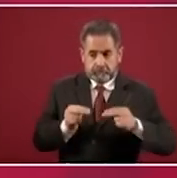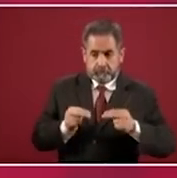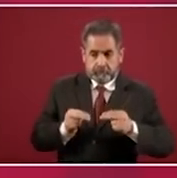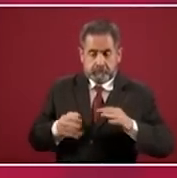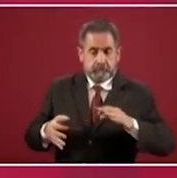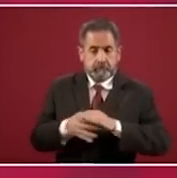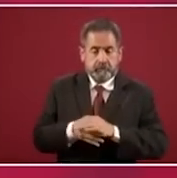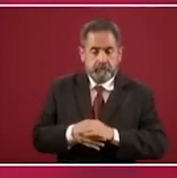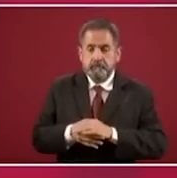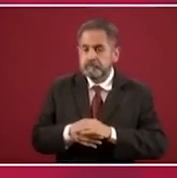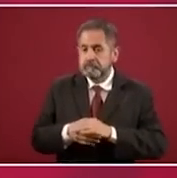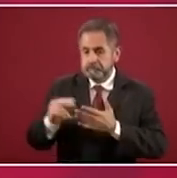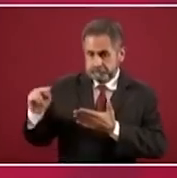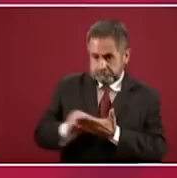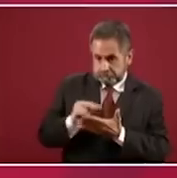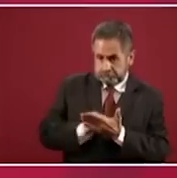no es